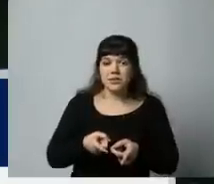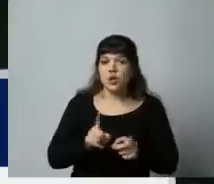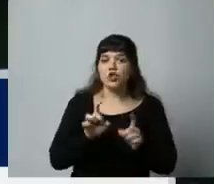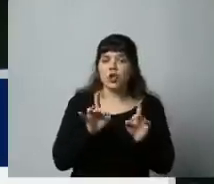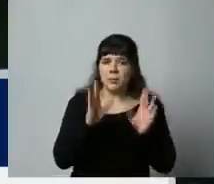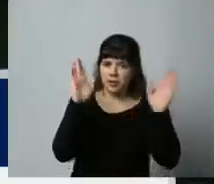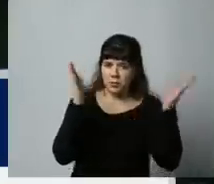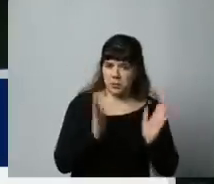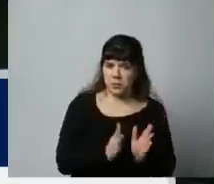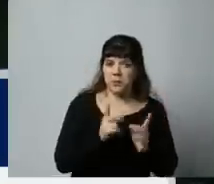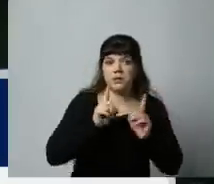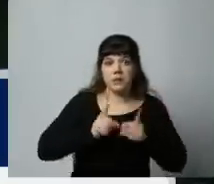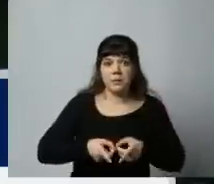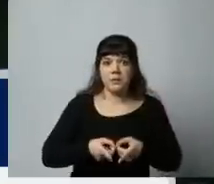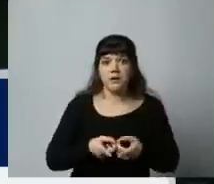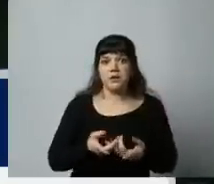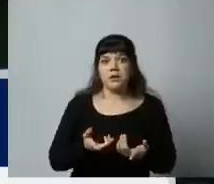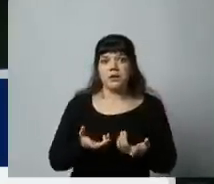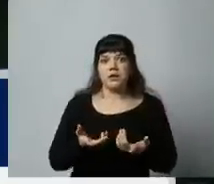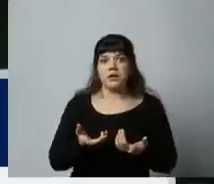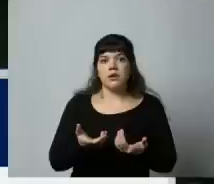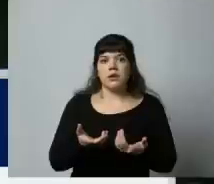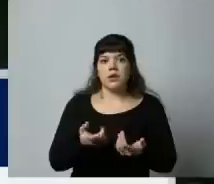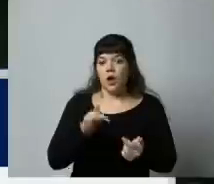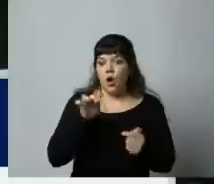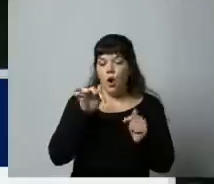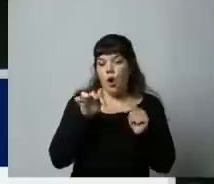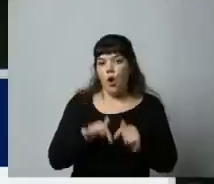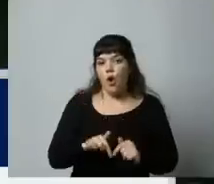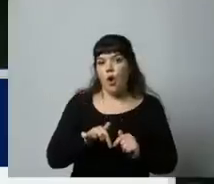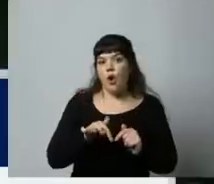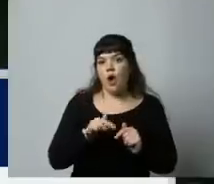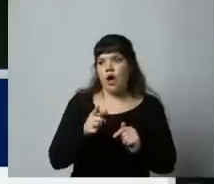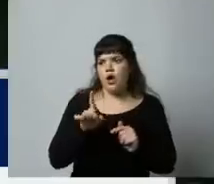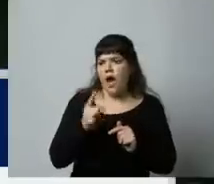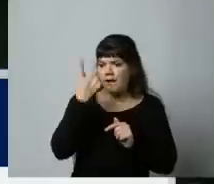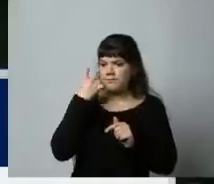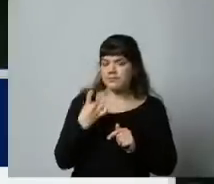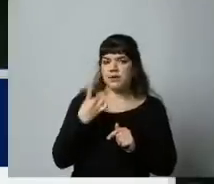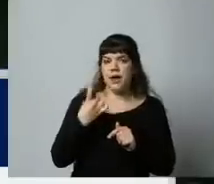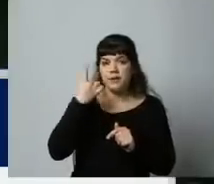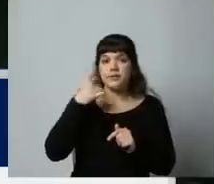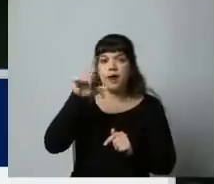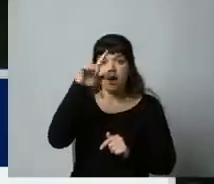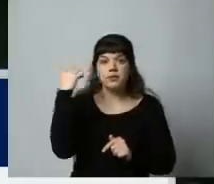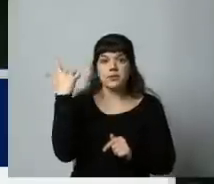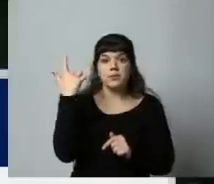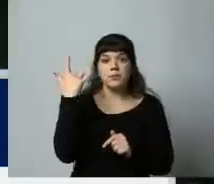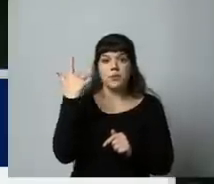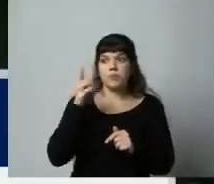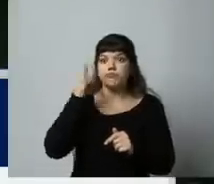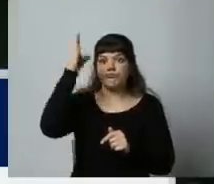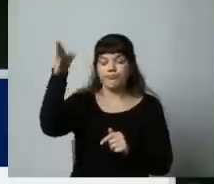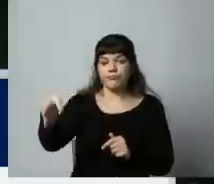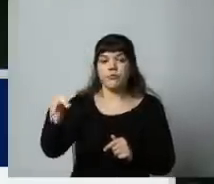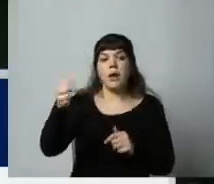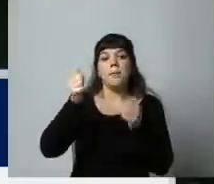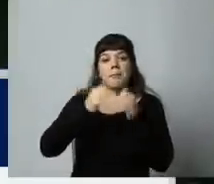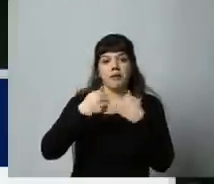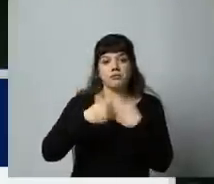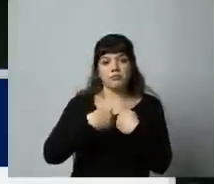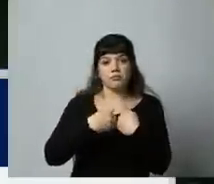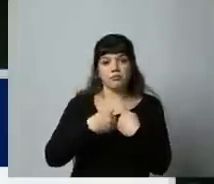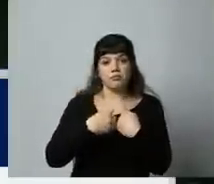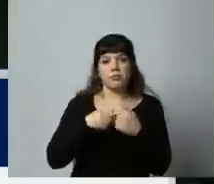recortar porque Además este hoy fue que estuvo ayer estuvo este la calle p en paisandú y